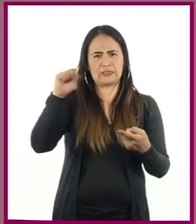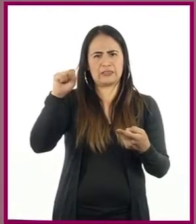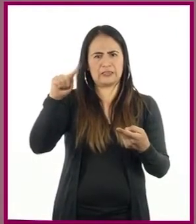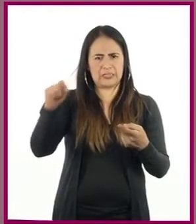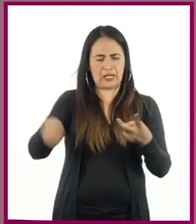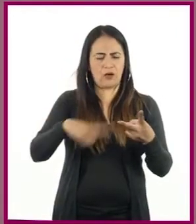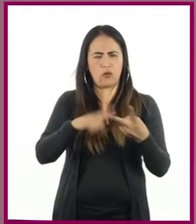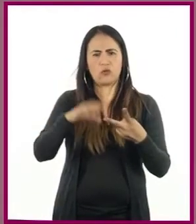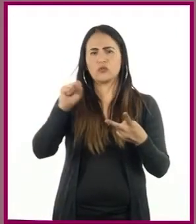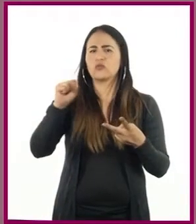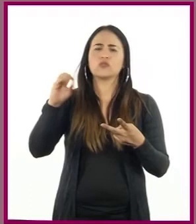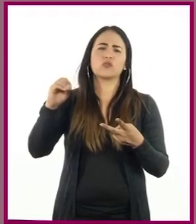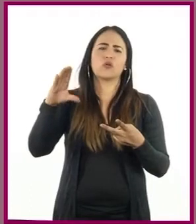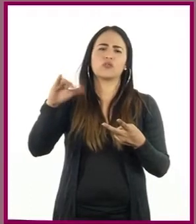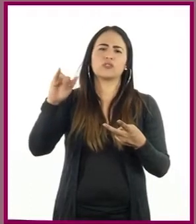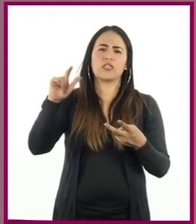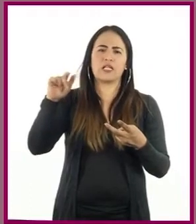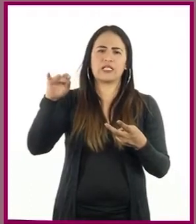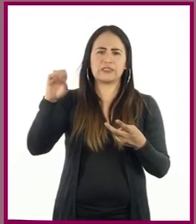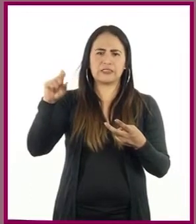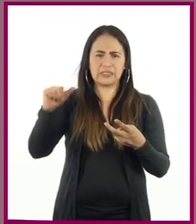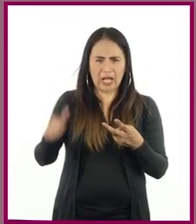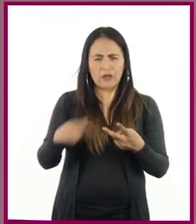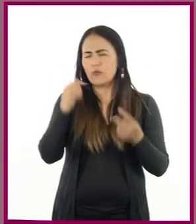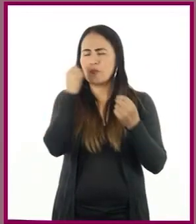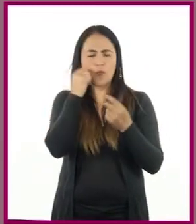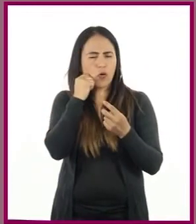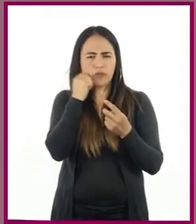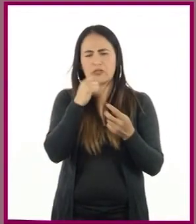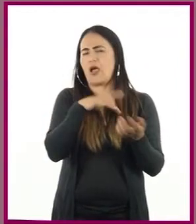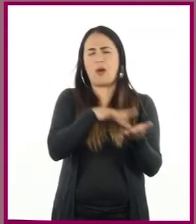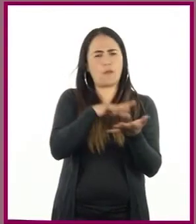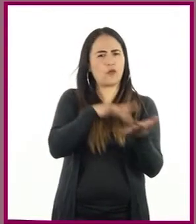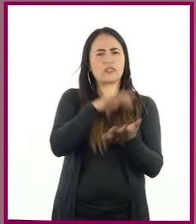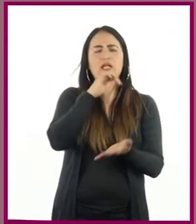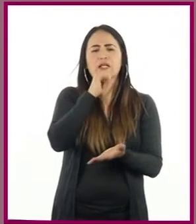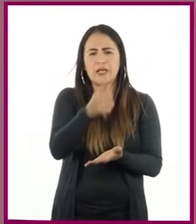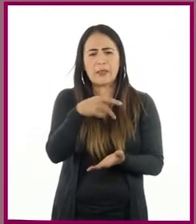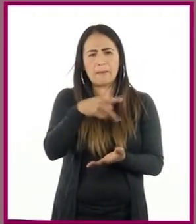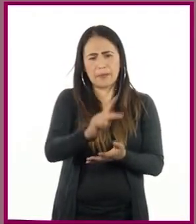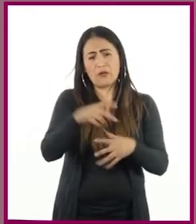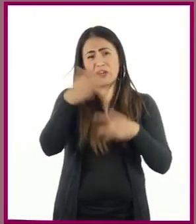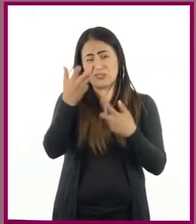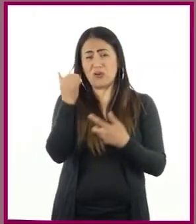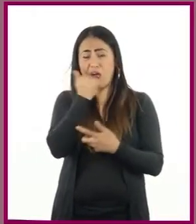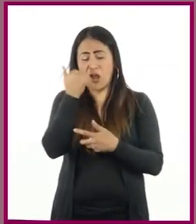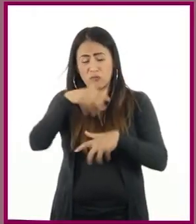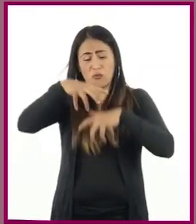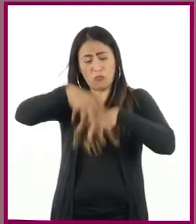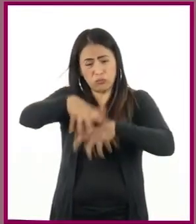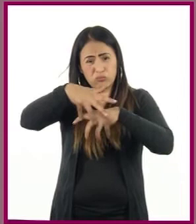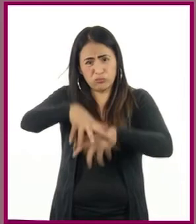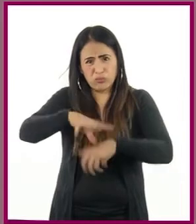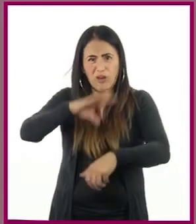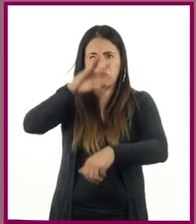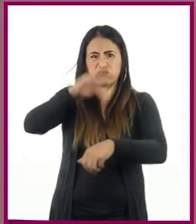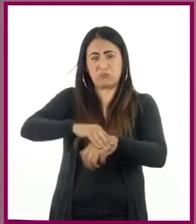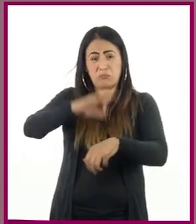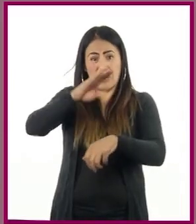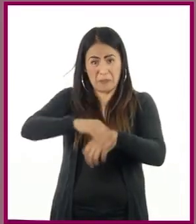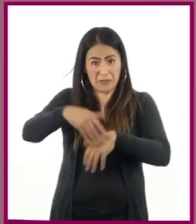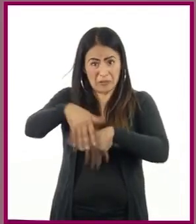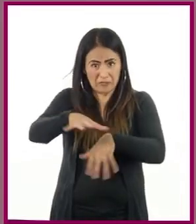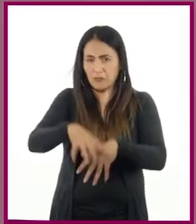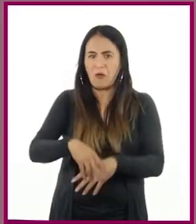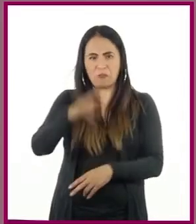Unidos, Checoslovaquia o México, aunque estos movimientos fueron fuertemente reprimidos. También la Guerra Fría dio pie a que